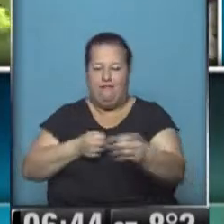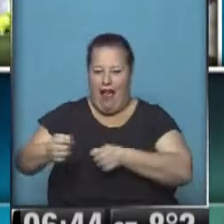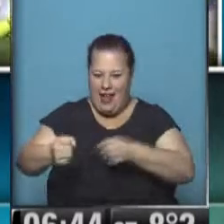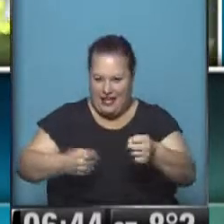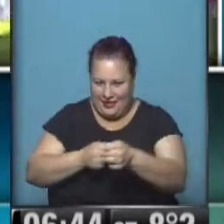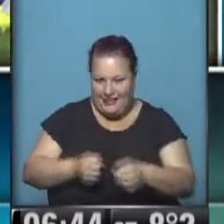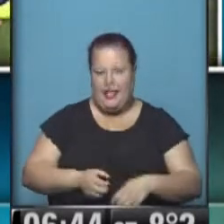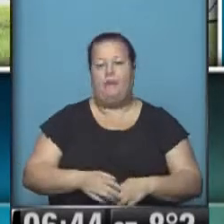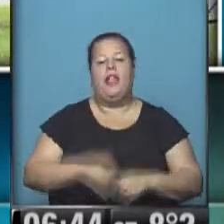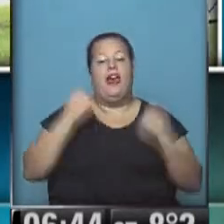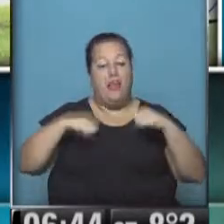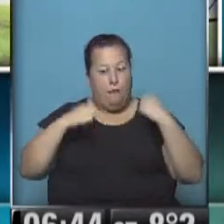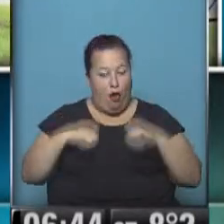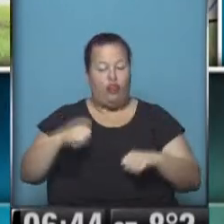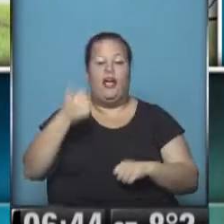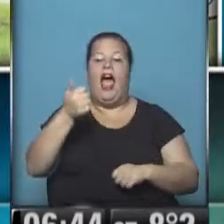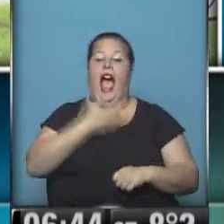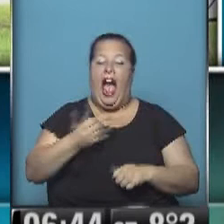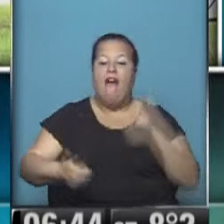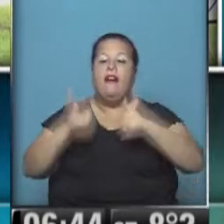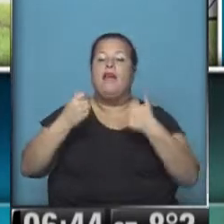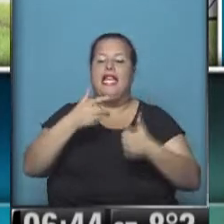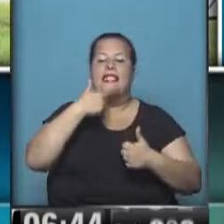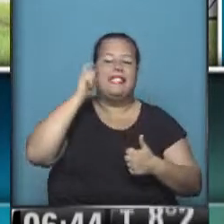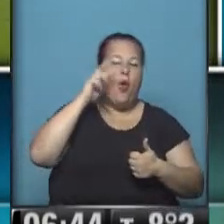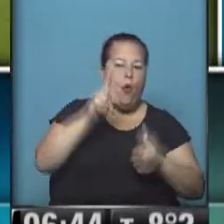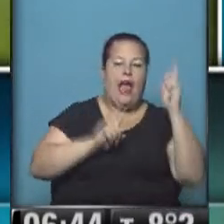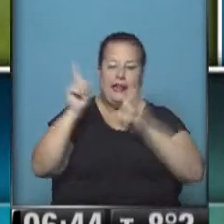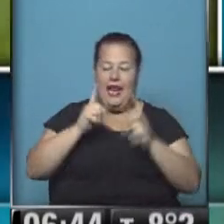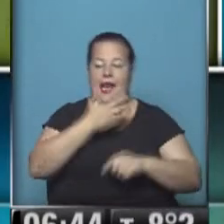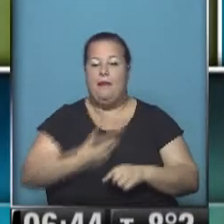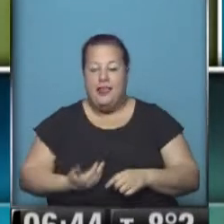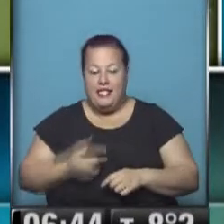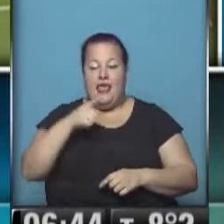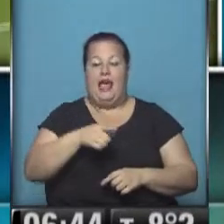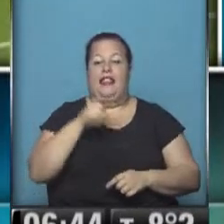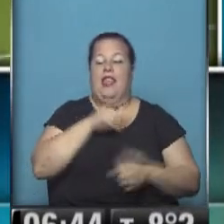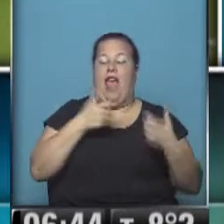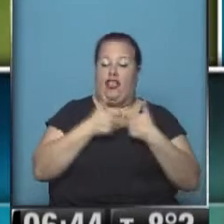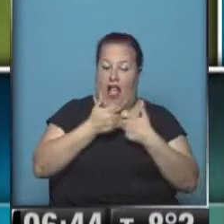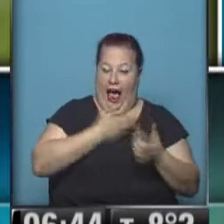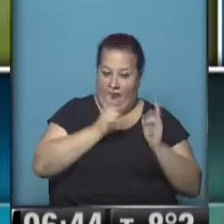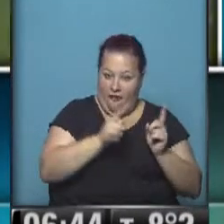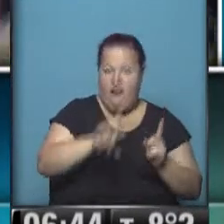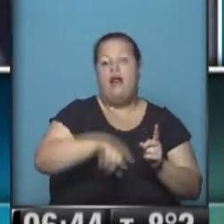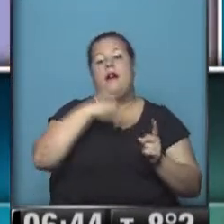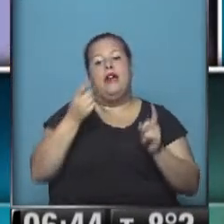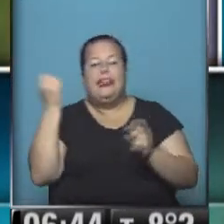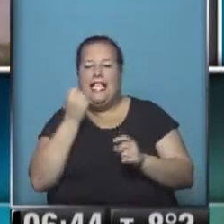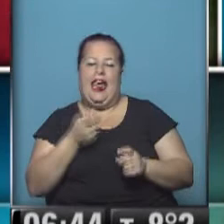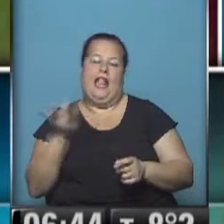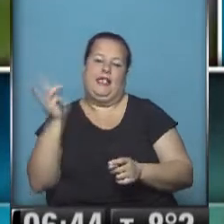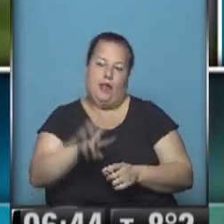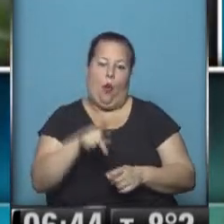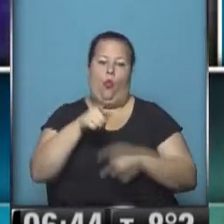córdoba deportes afa convertirán segura y tinelli el presidente argentino y actual titular de la asociación del fútbol argentino buscará la reelección